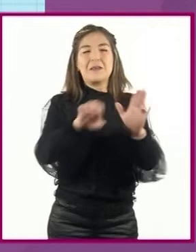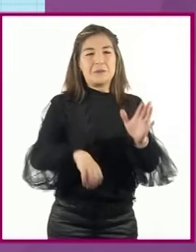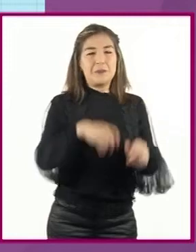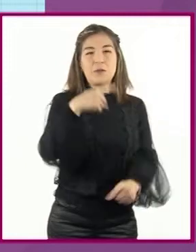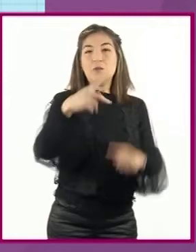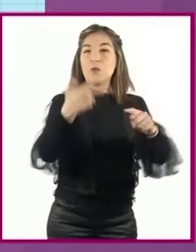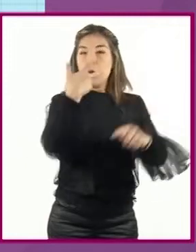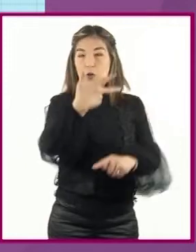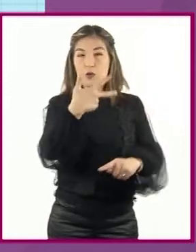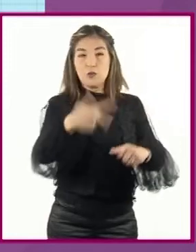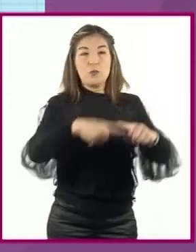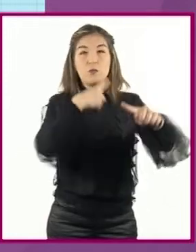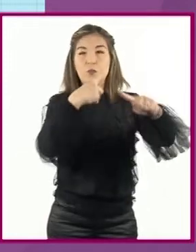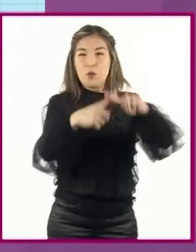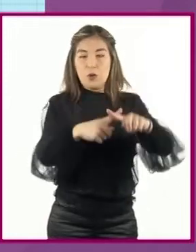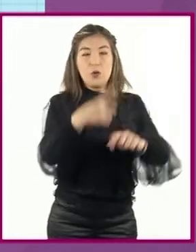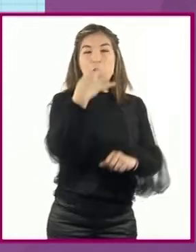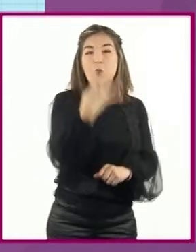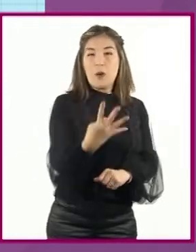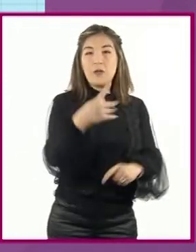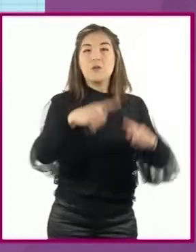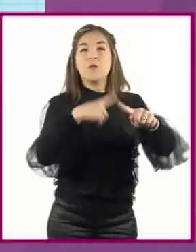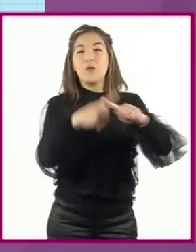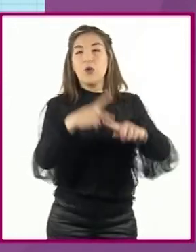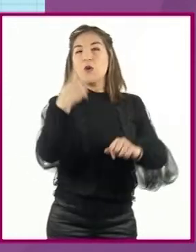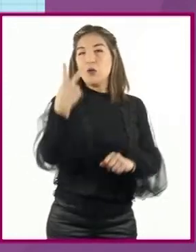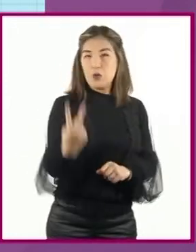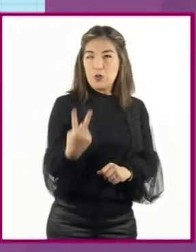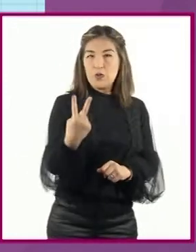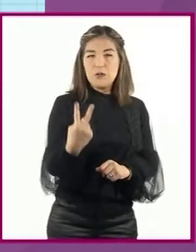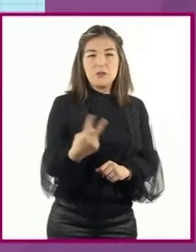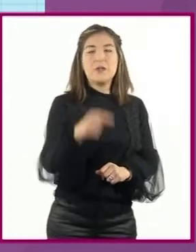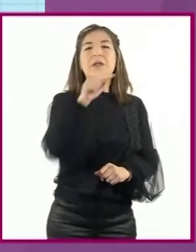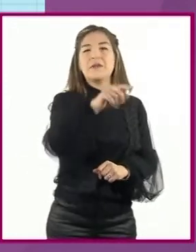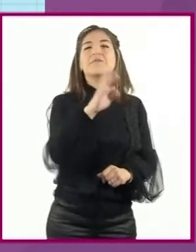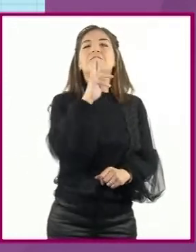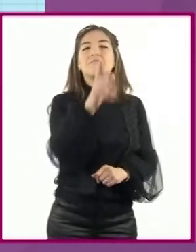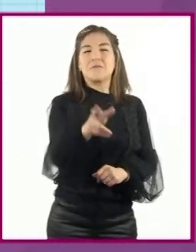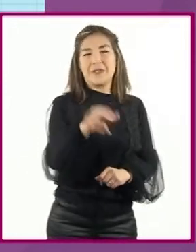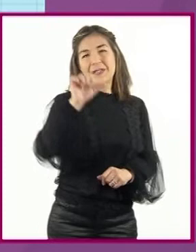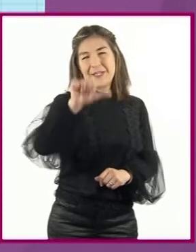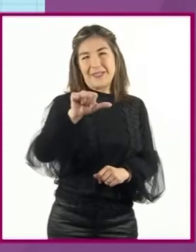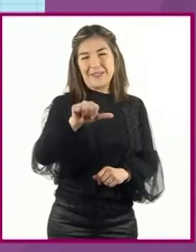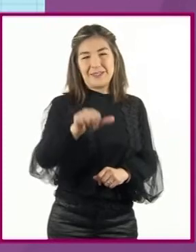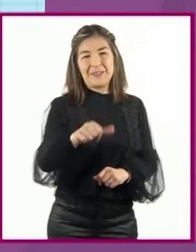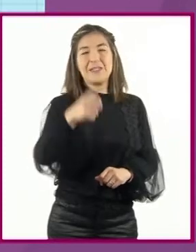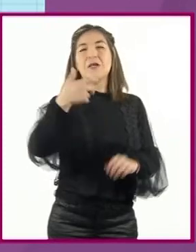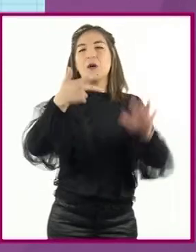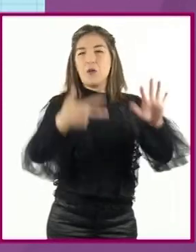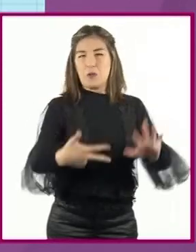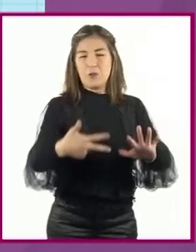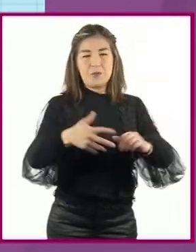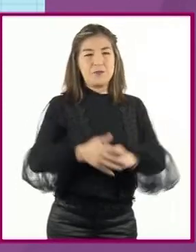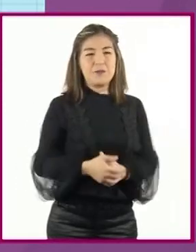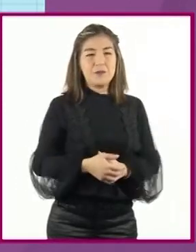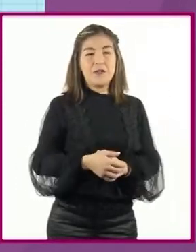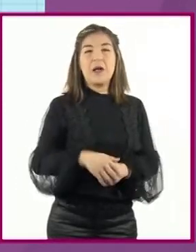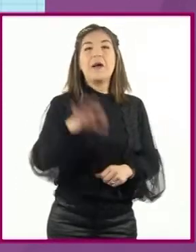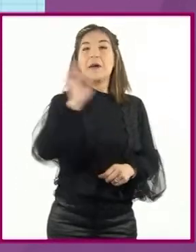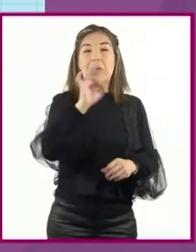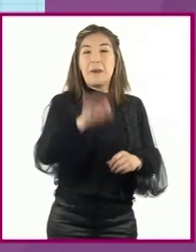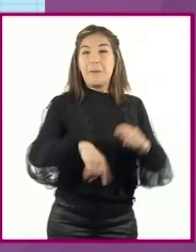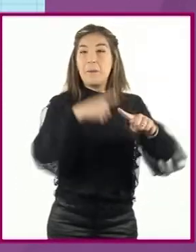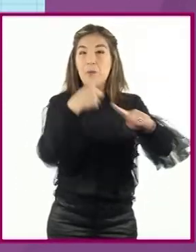numerador 8 y denominador 4 por 2, obtenemos 16 octavos. Si los multiplicamos por